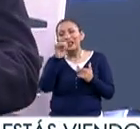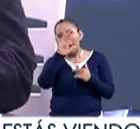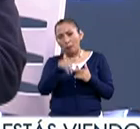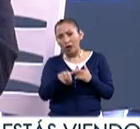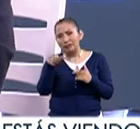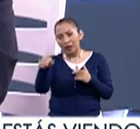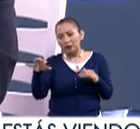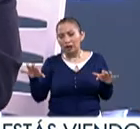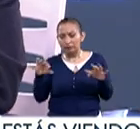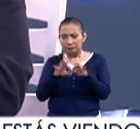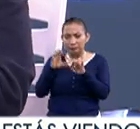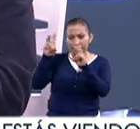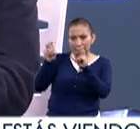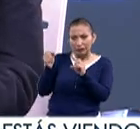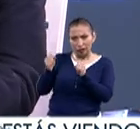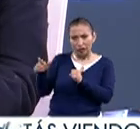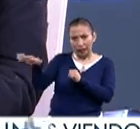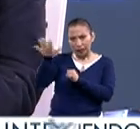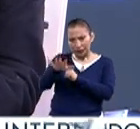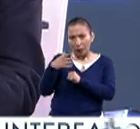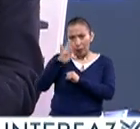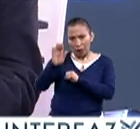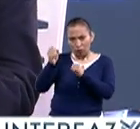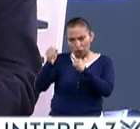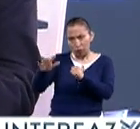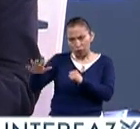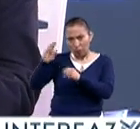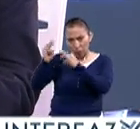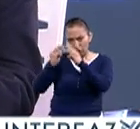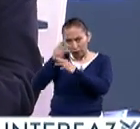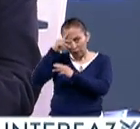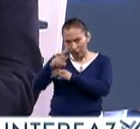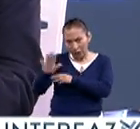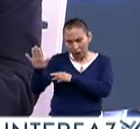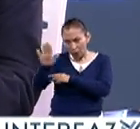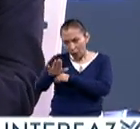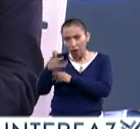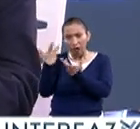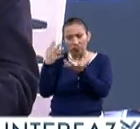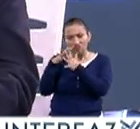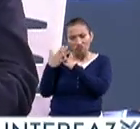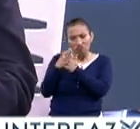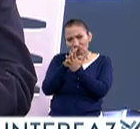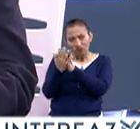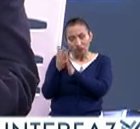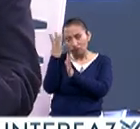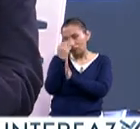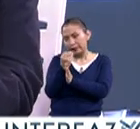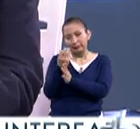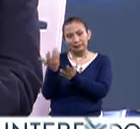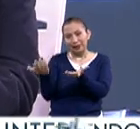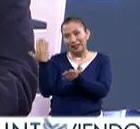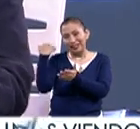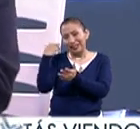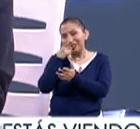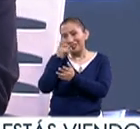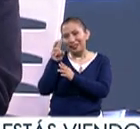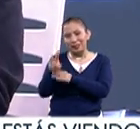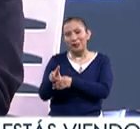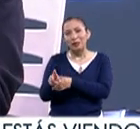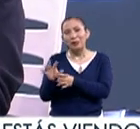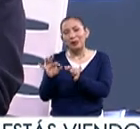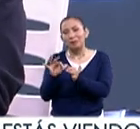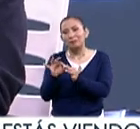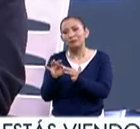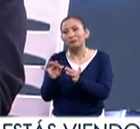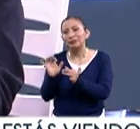en los que enlaza la cuestión fuerte de la presencia de la muerte en el mundo mexicano, que es una mezcla espléndida, como nos lo acaba de